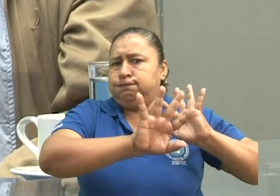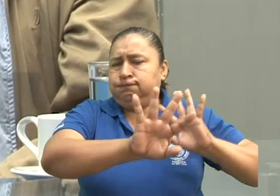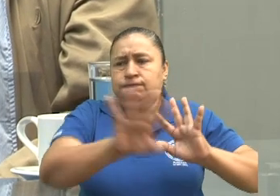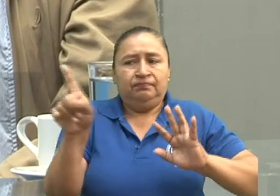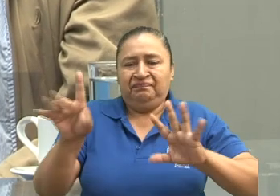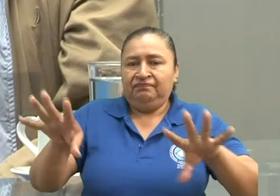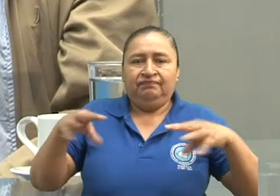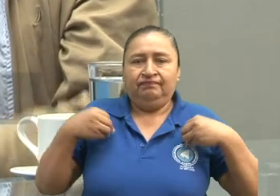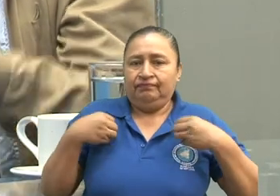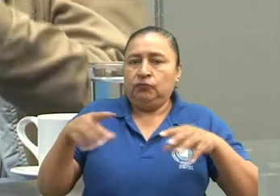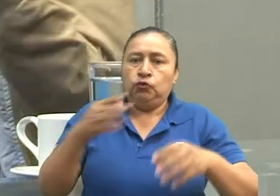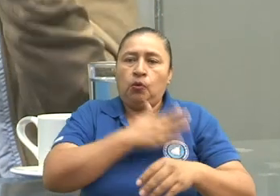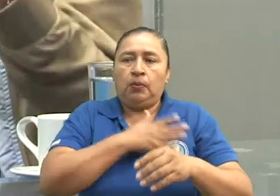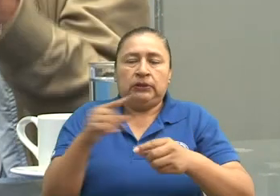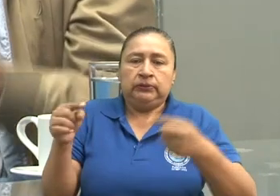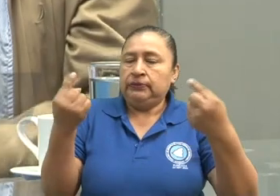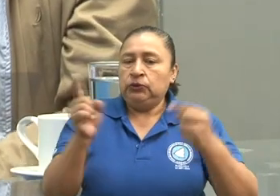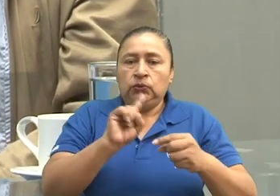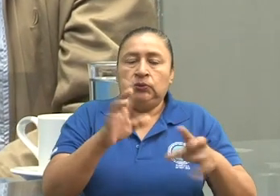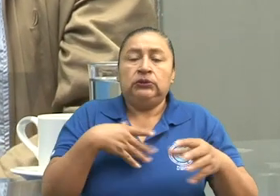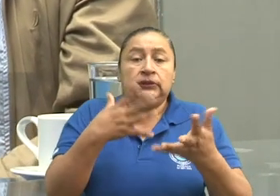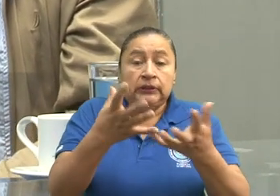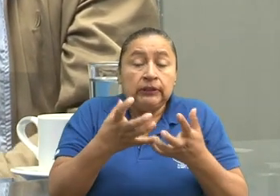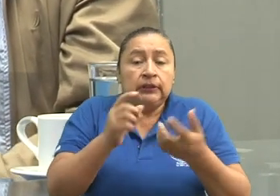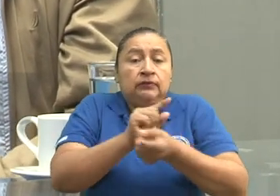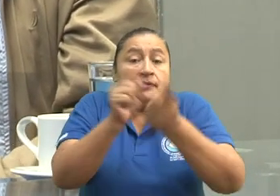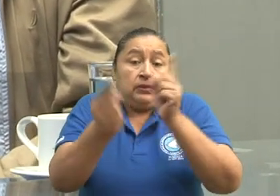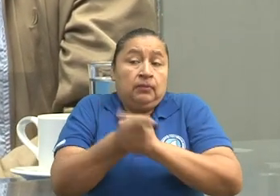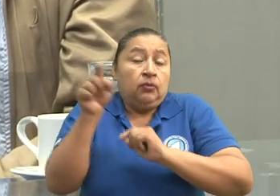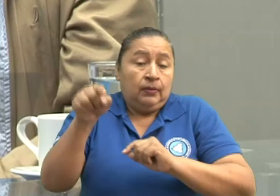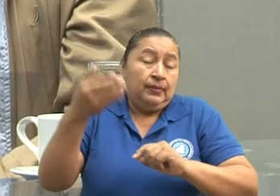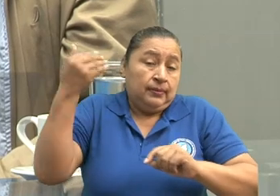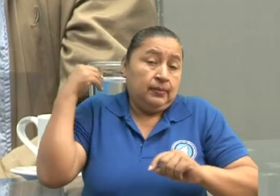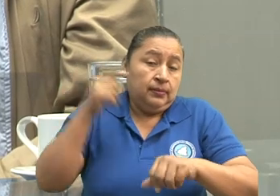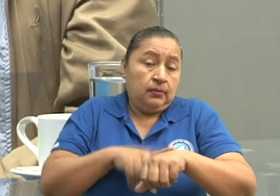Somoza y contra ese anhelo del pueblo de que hubiera un cambio ya en aquel momento,